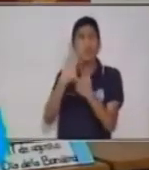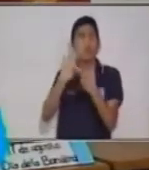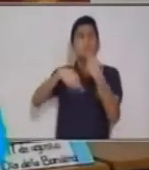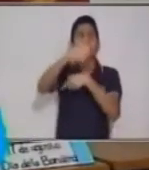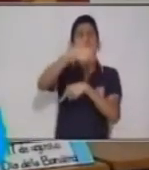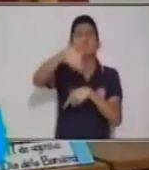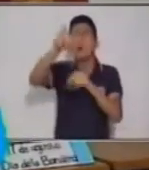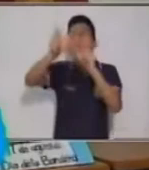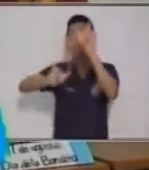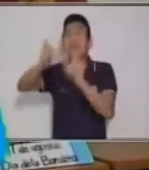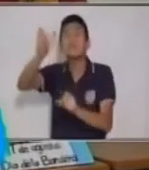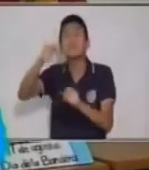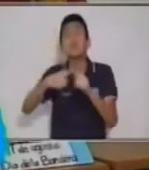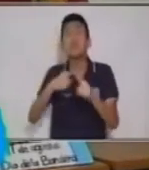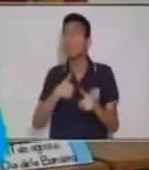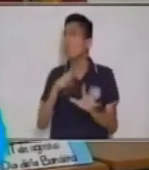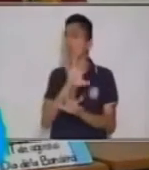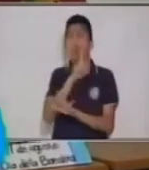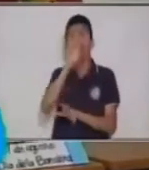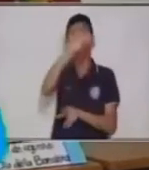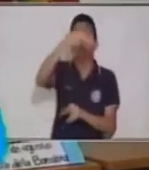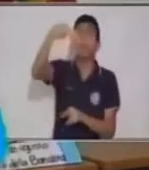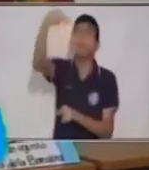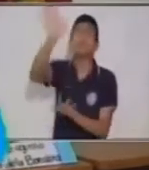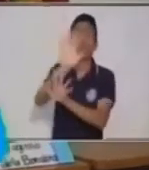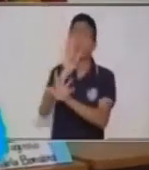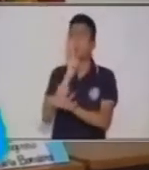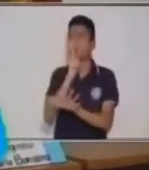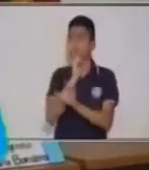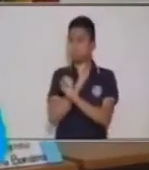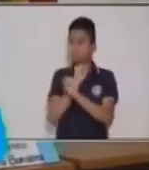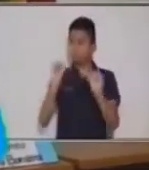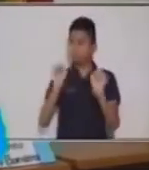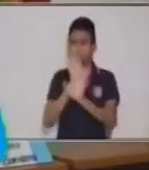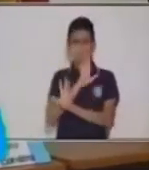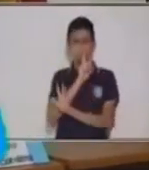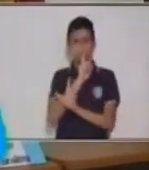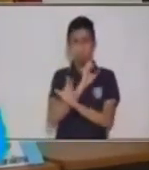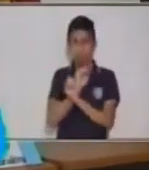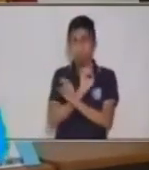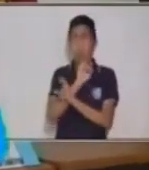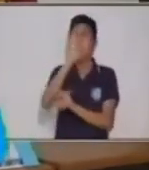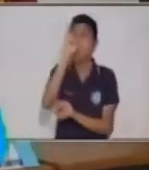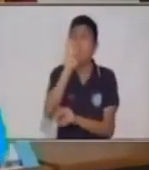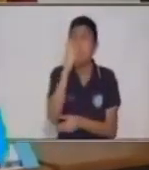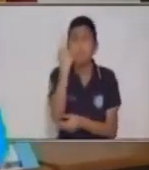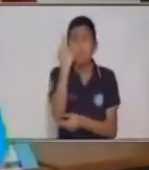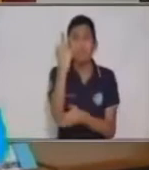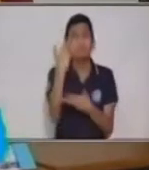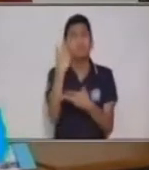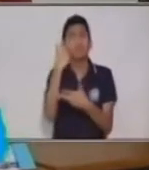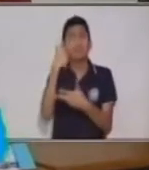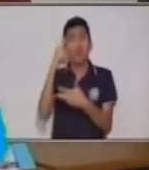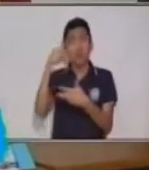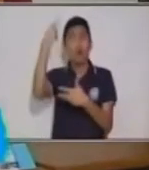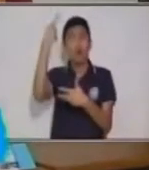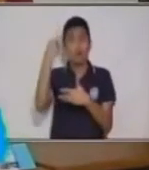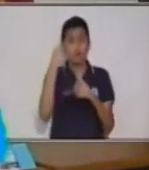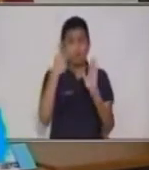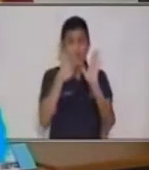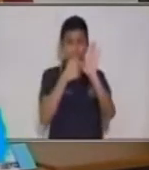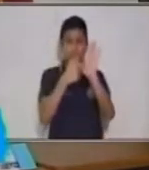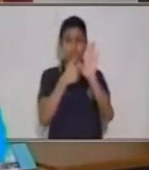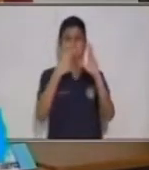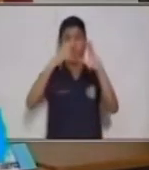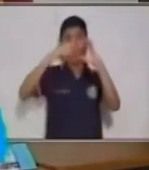personas, pero sin mencionar su nombre, sino de forma anónima. Por eso, en la siguiente gráfica que vamos a